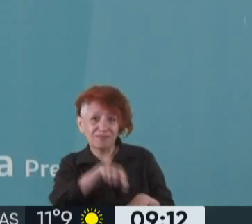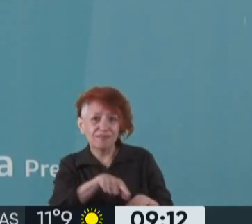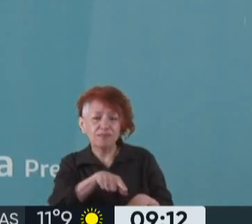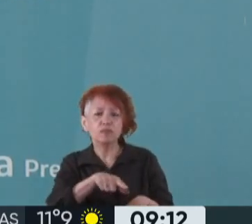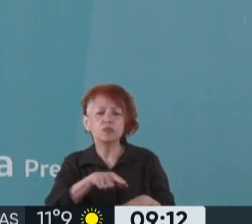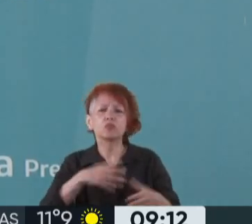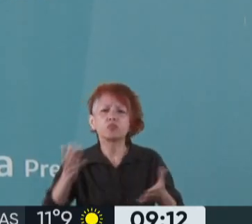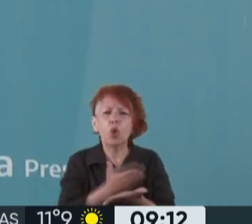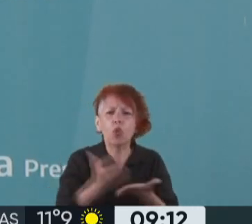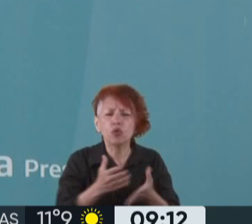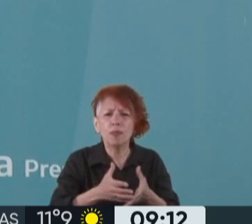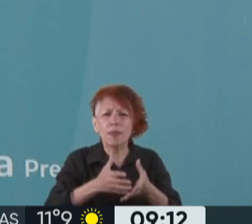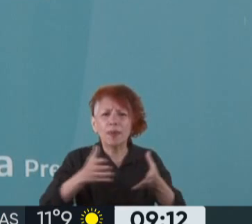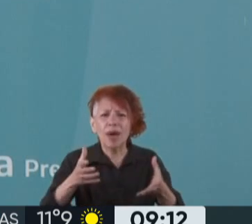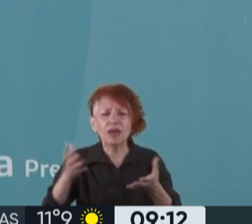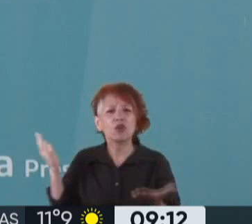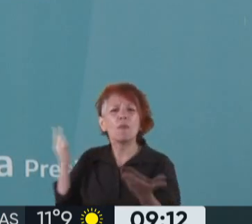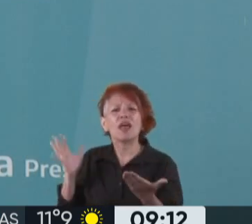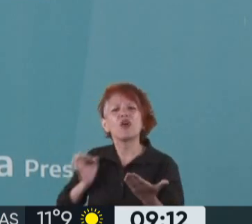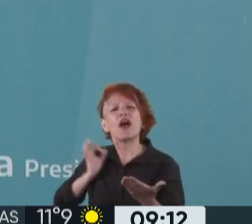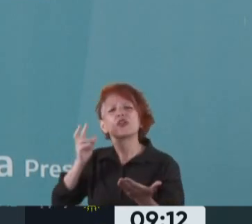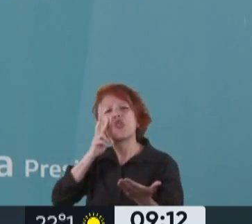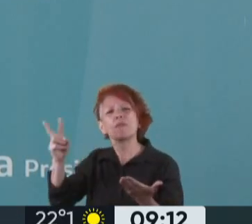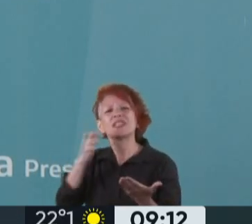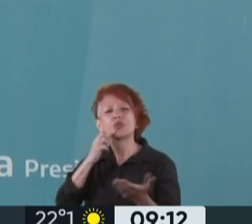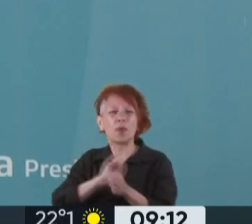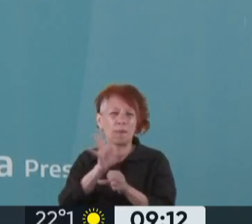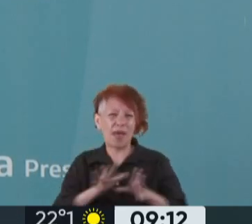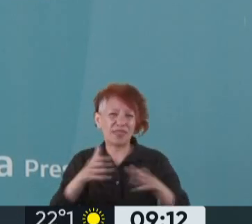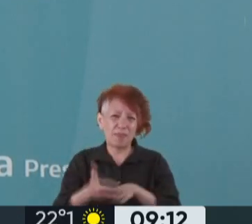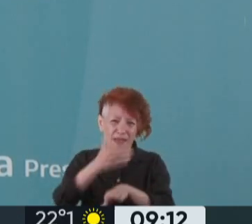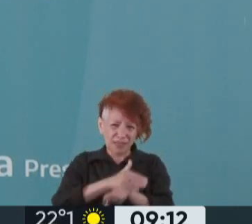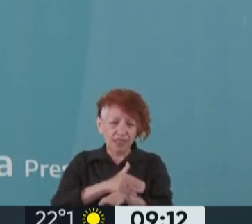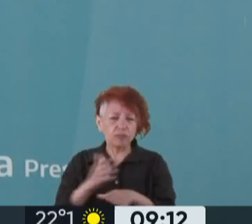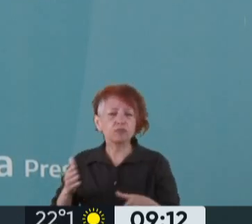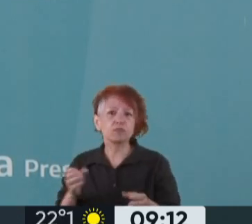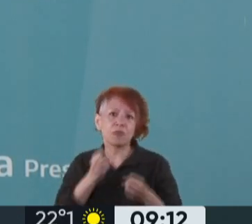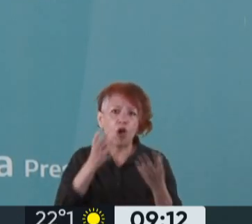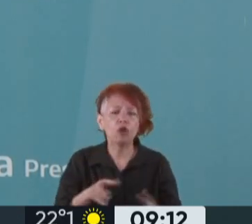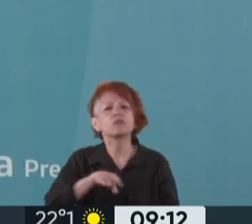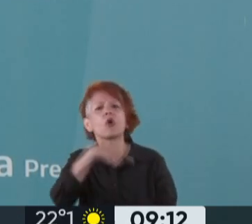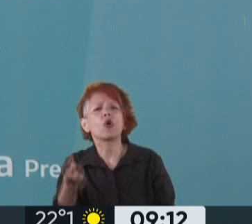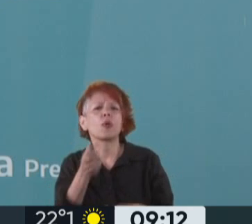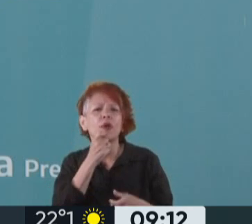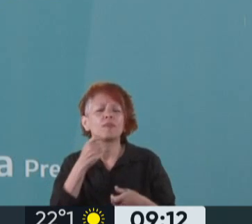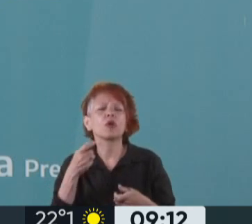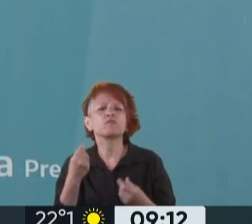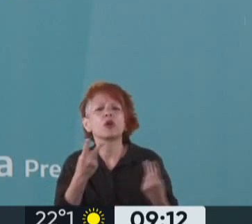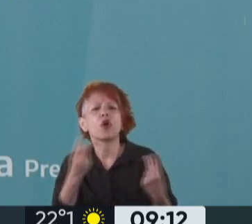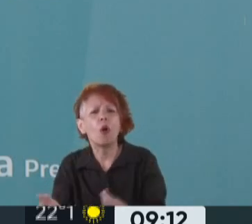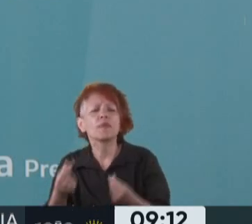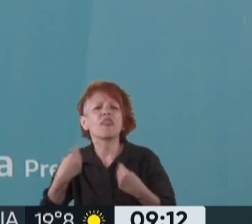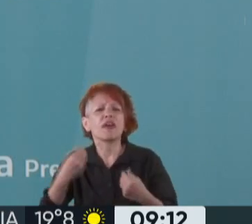superiores a los que tenía en el 2019 prepandemia, y otros datos que tienen que ver con el consumo, como el patentamiento de autos